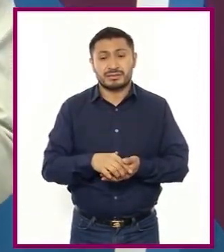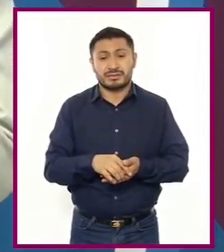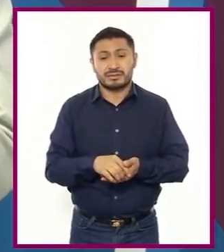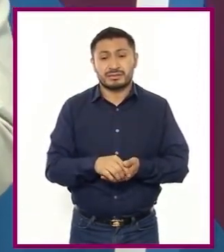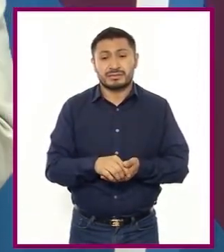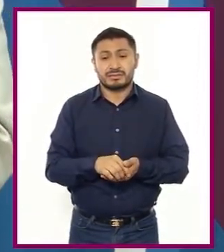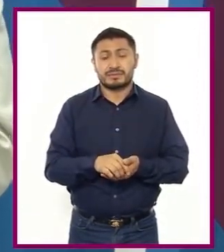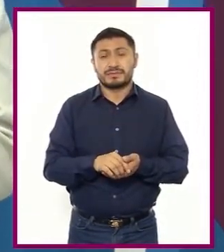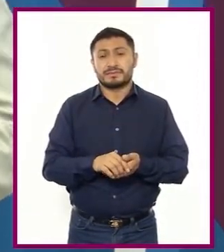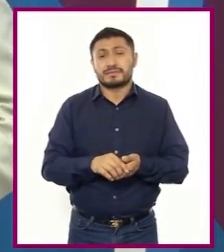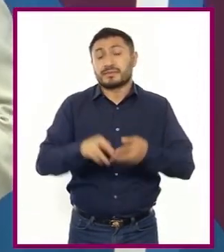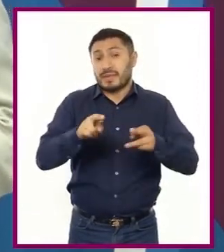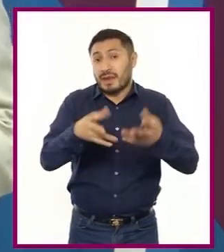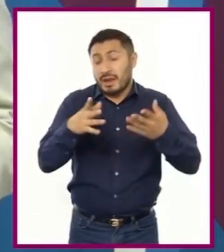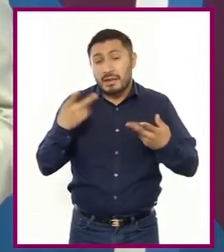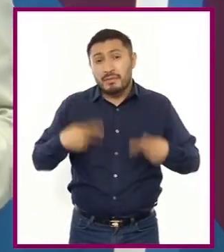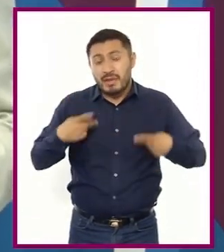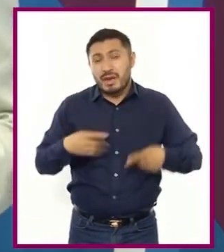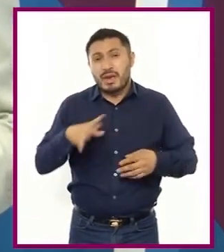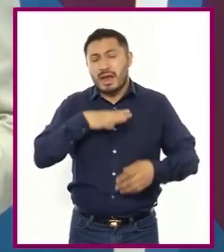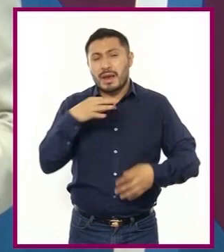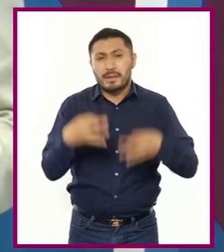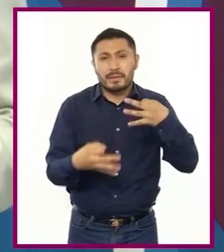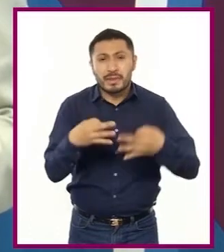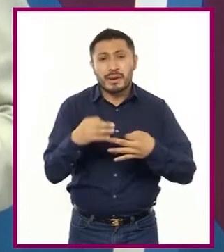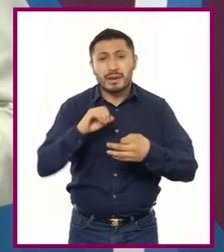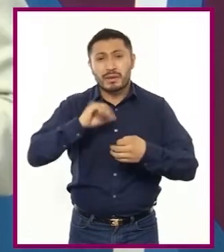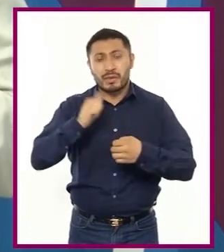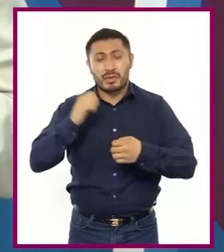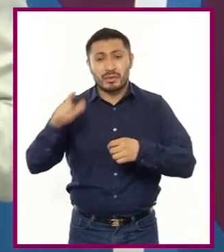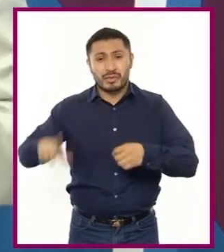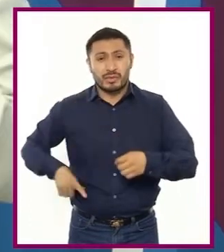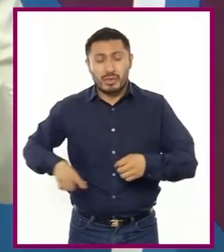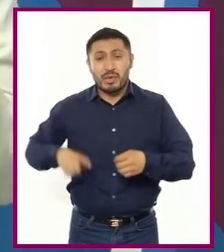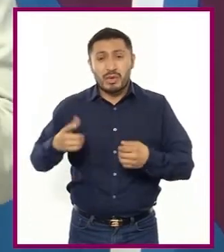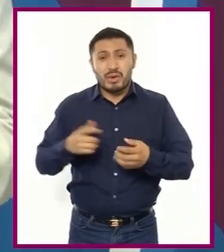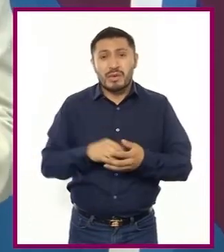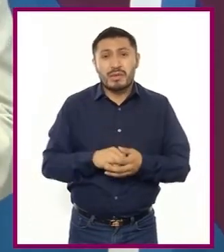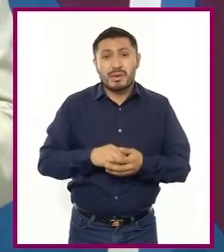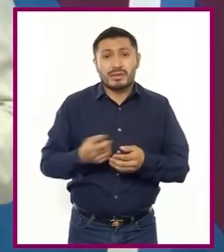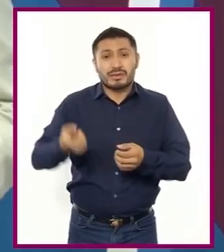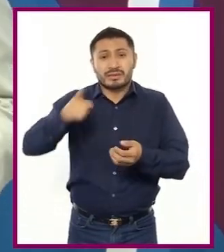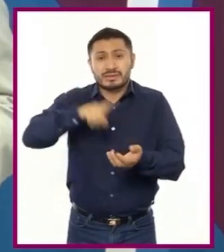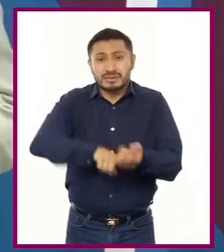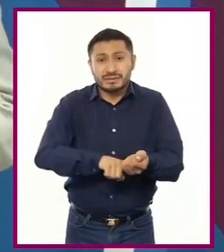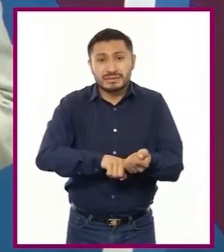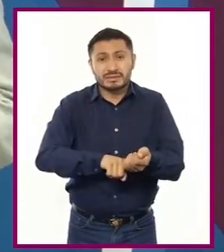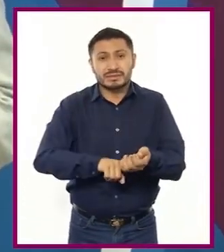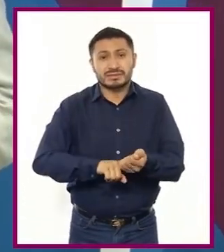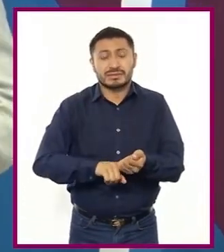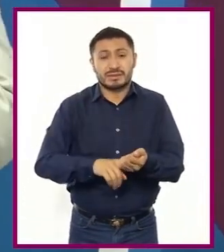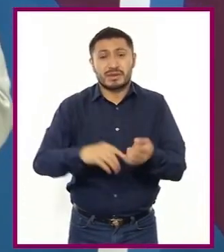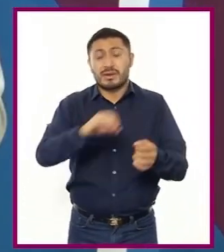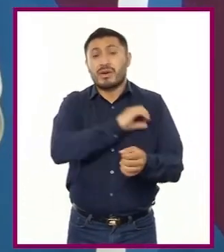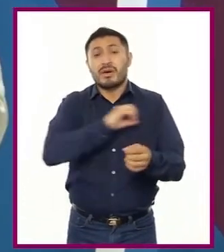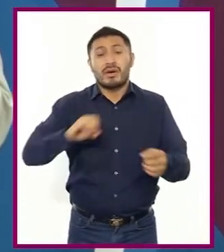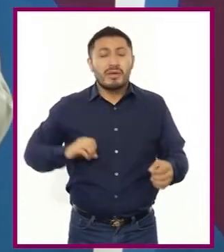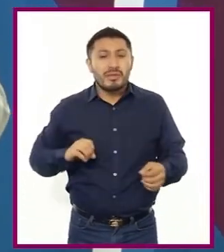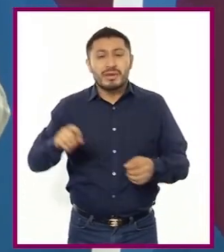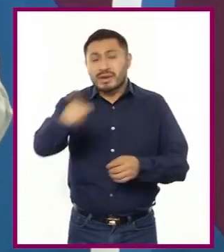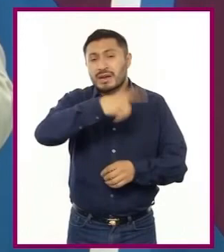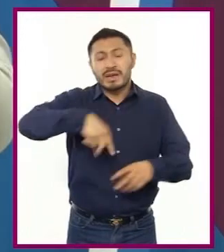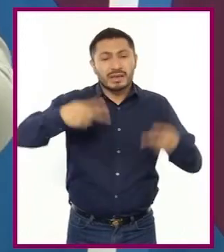personas, sujetas a la jurisdicción de otro estado, parte a quien se le solicita. Obliga a las y